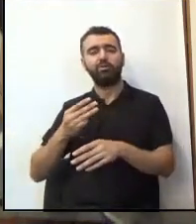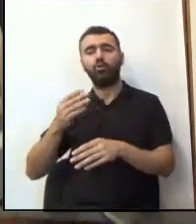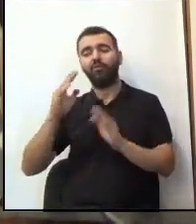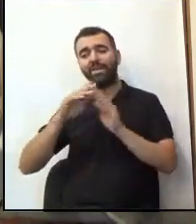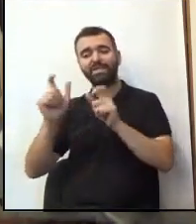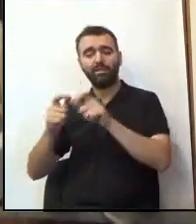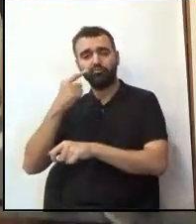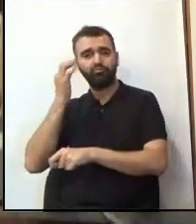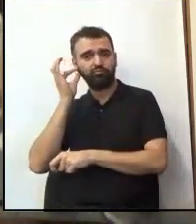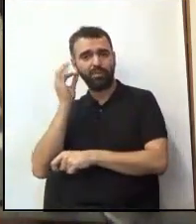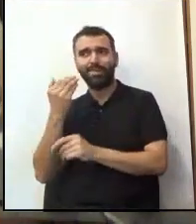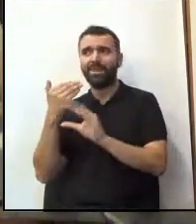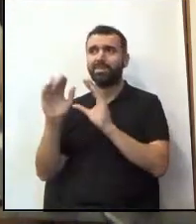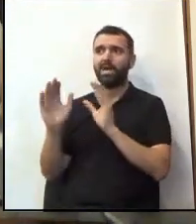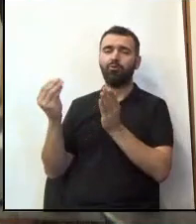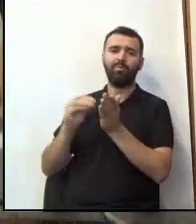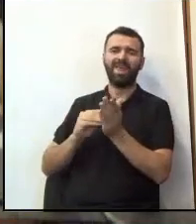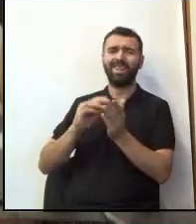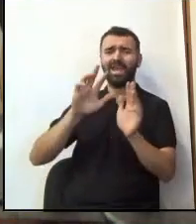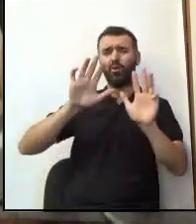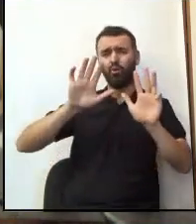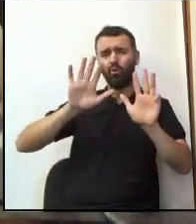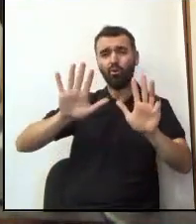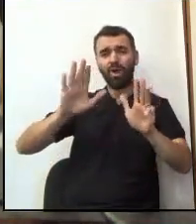de 9 toneladas, ¿no es cierto?,